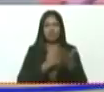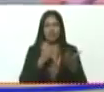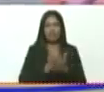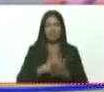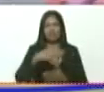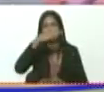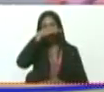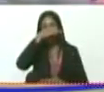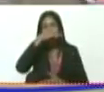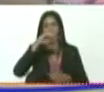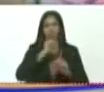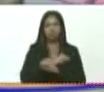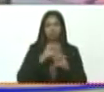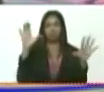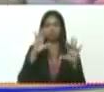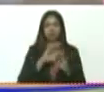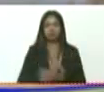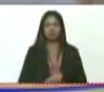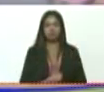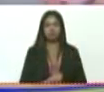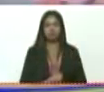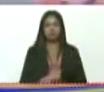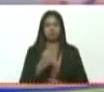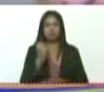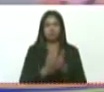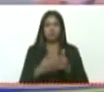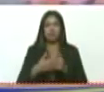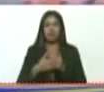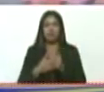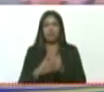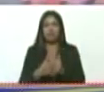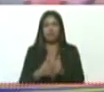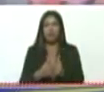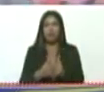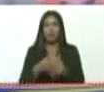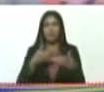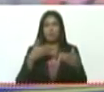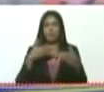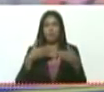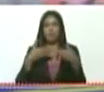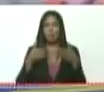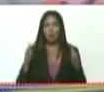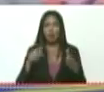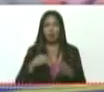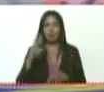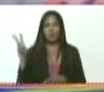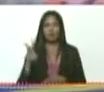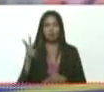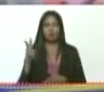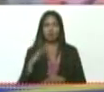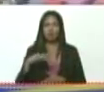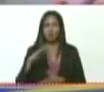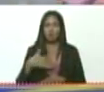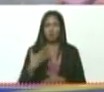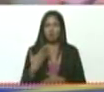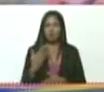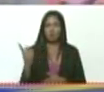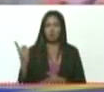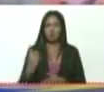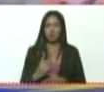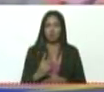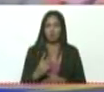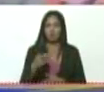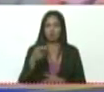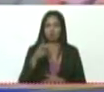con bombas, para asesinar a líderes populares en Venezuela, claro que sí. ¿De dónde podría venir esta saña